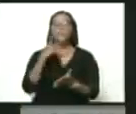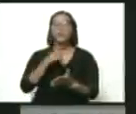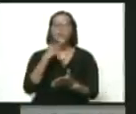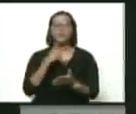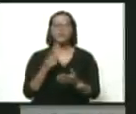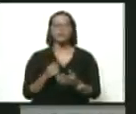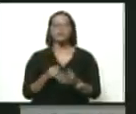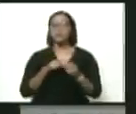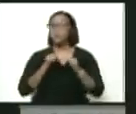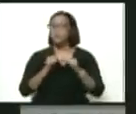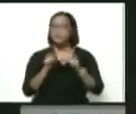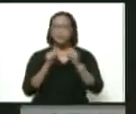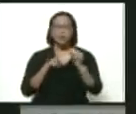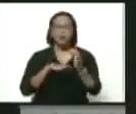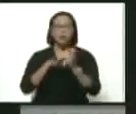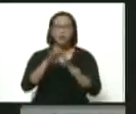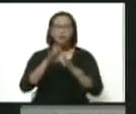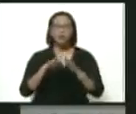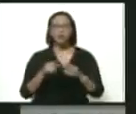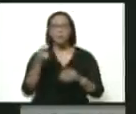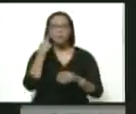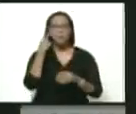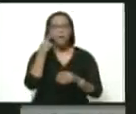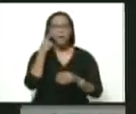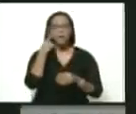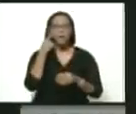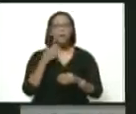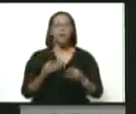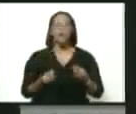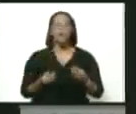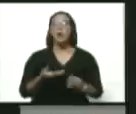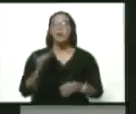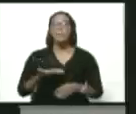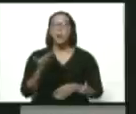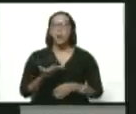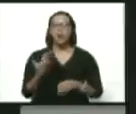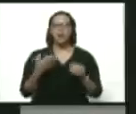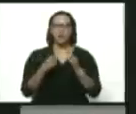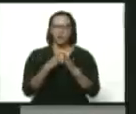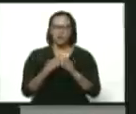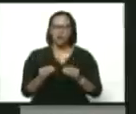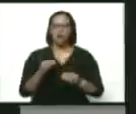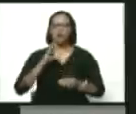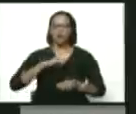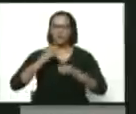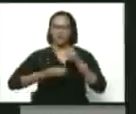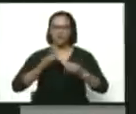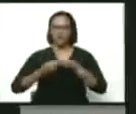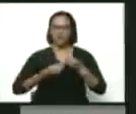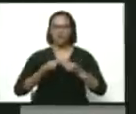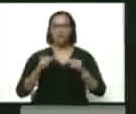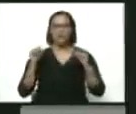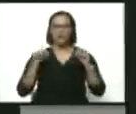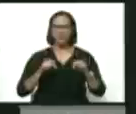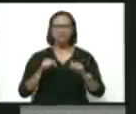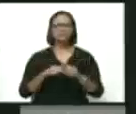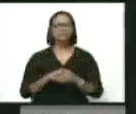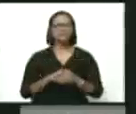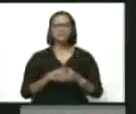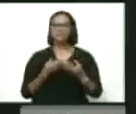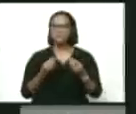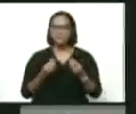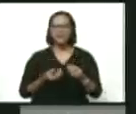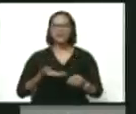seguir avanzando, pendiente, pues, muy importante todo lo que se está haciendo en esta etapa, muy, sí. Pero